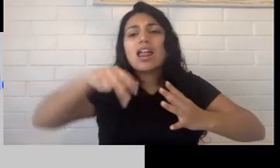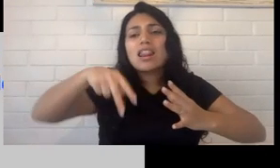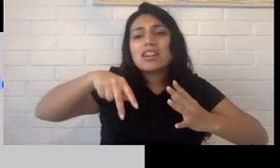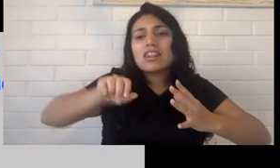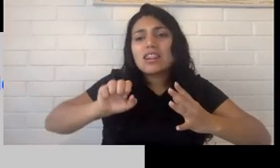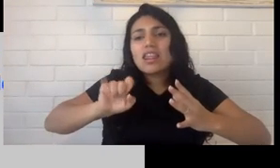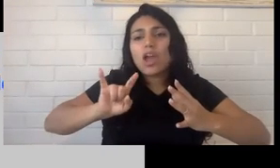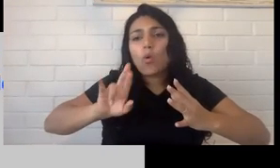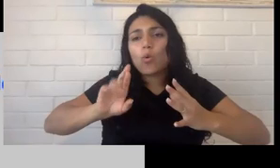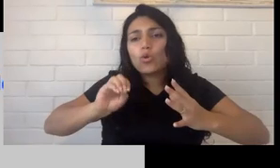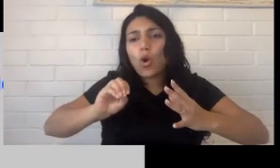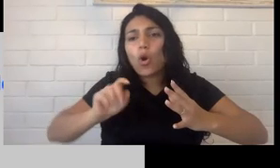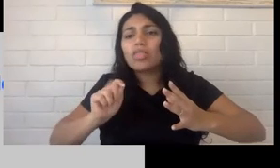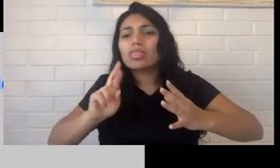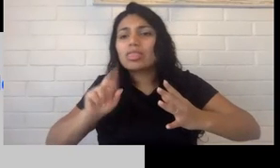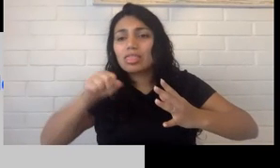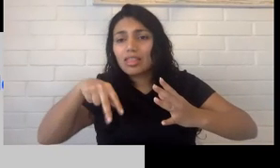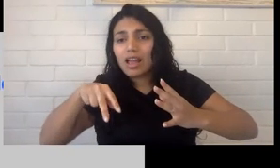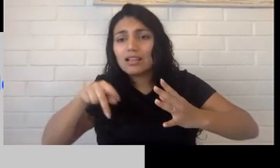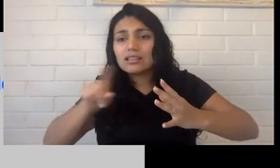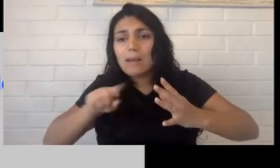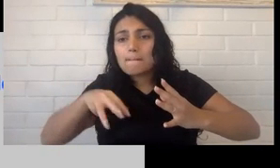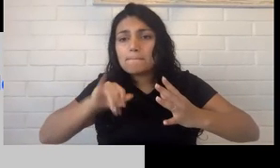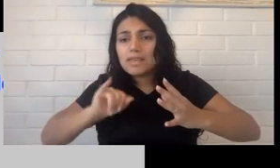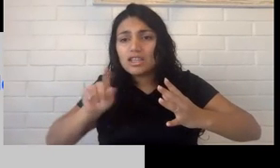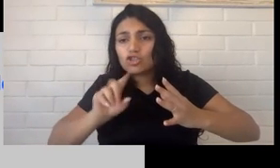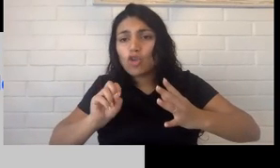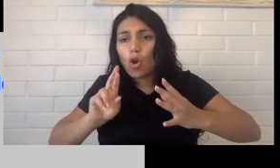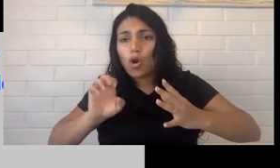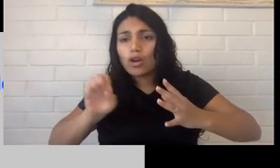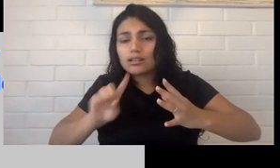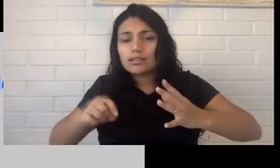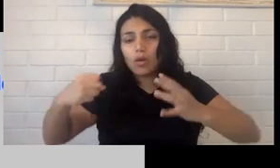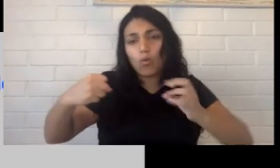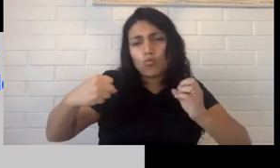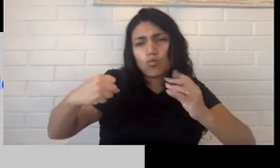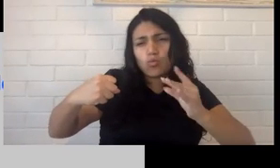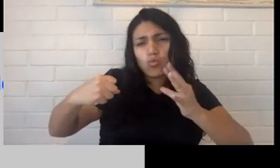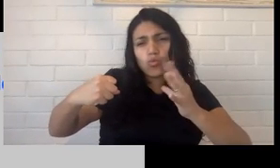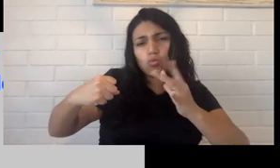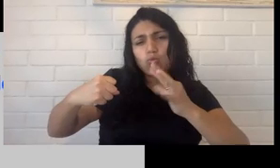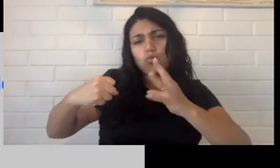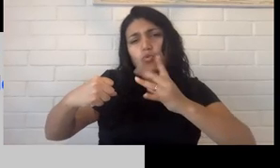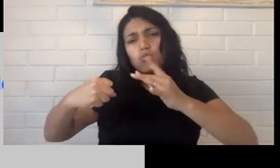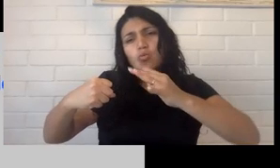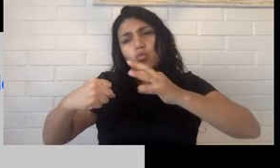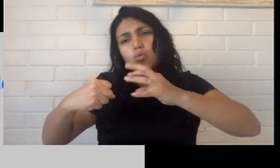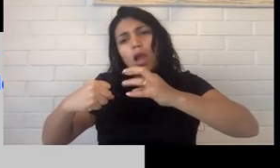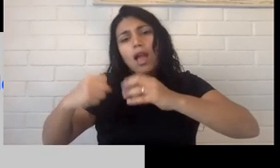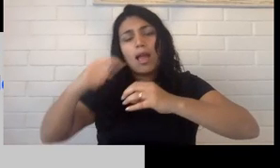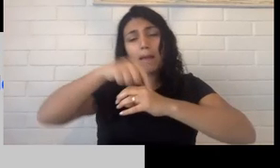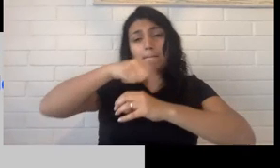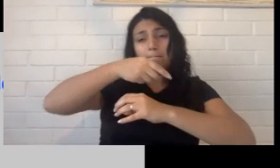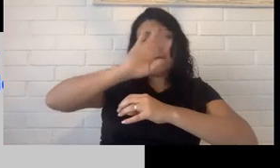a la hendidura sináptica, difunden, se transportan de donde están más concentrados en la neurona presináptica hacia